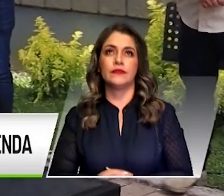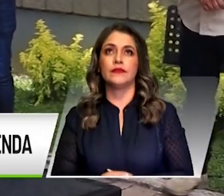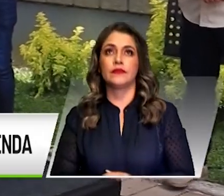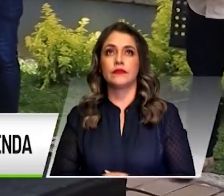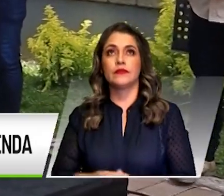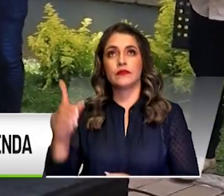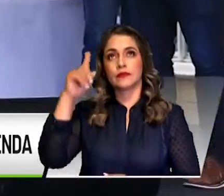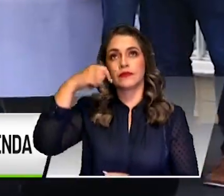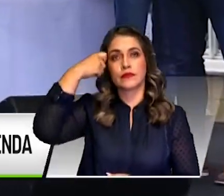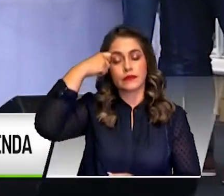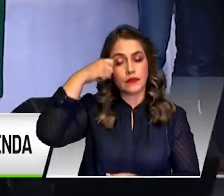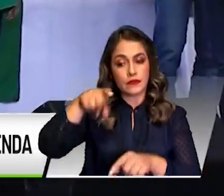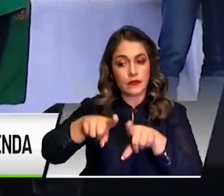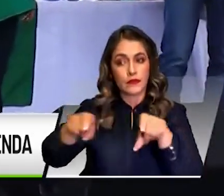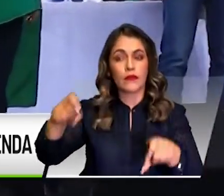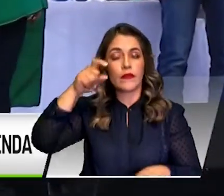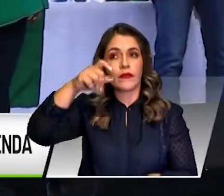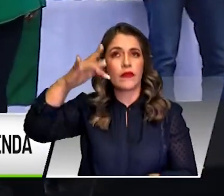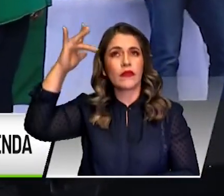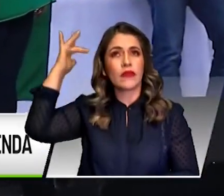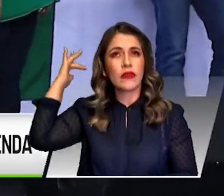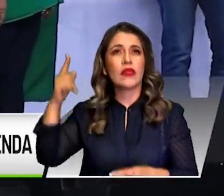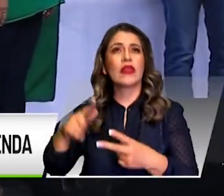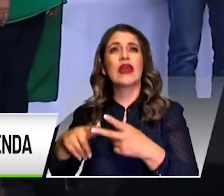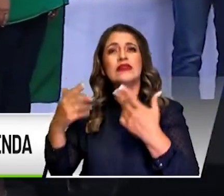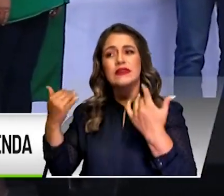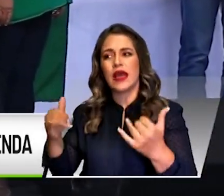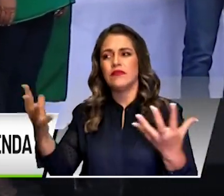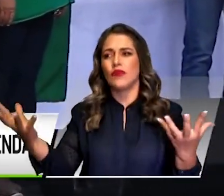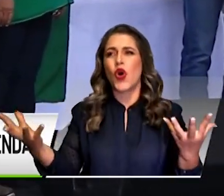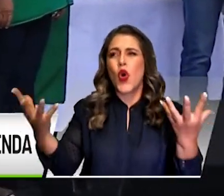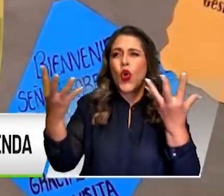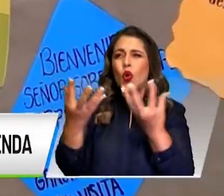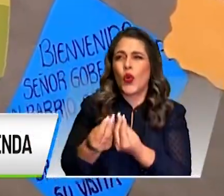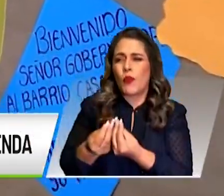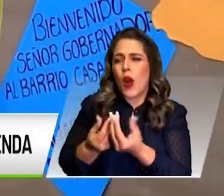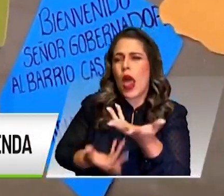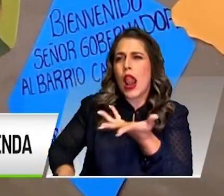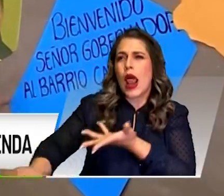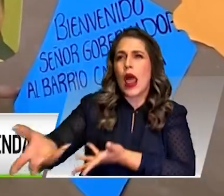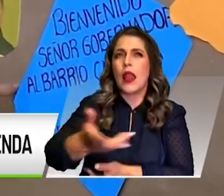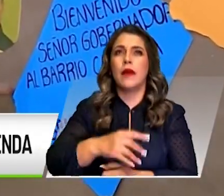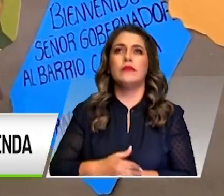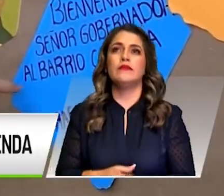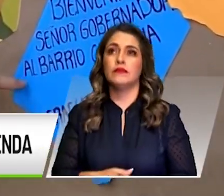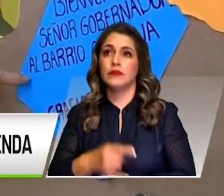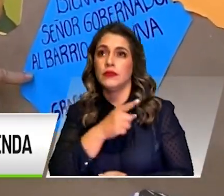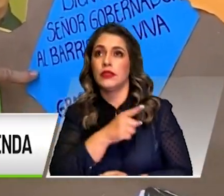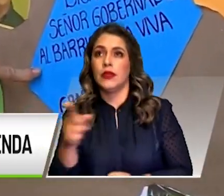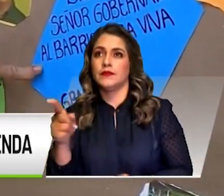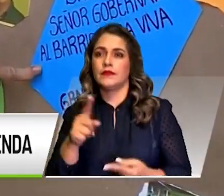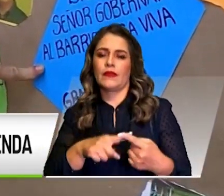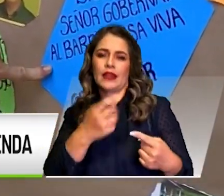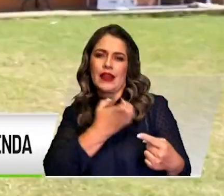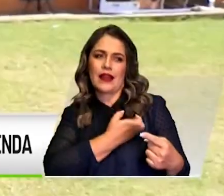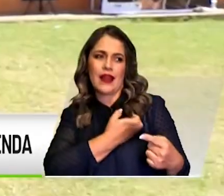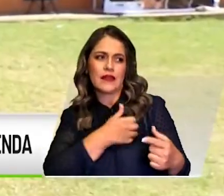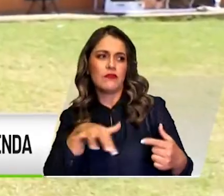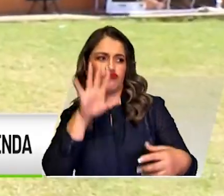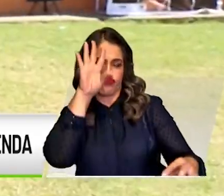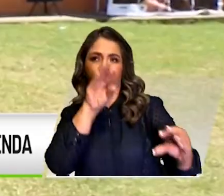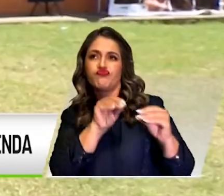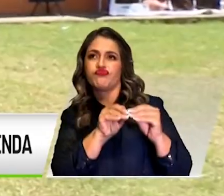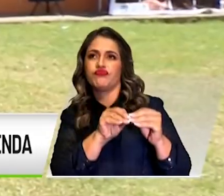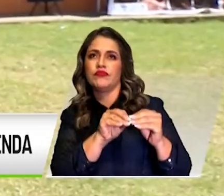suárez estuvo acompañado por varios integrantes del gabinete departamental con quienes le cumplió al alcalde de esa localidad